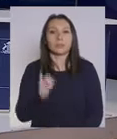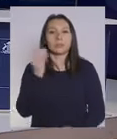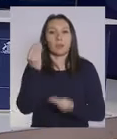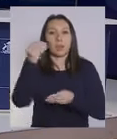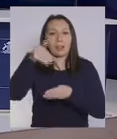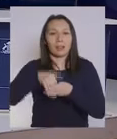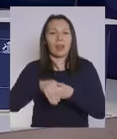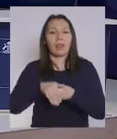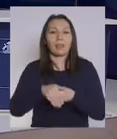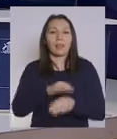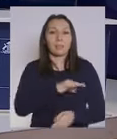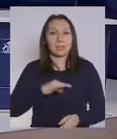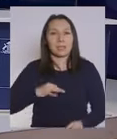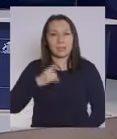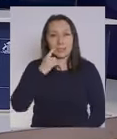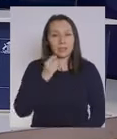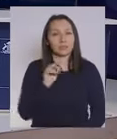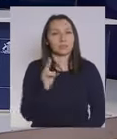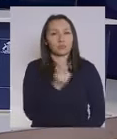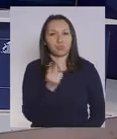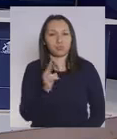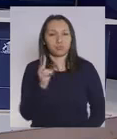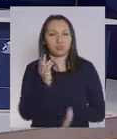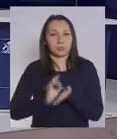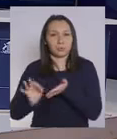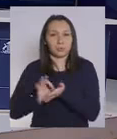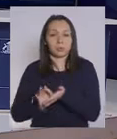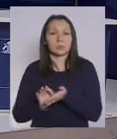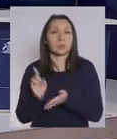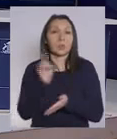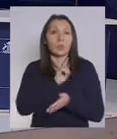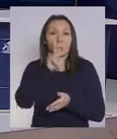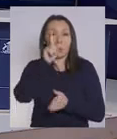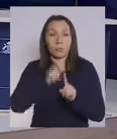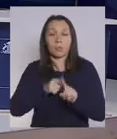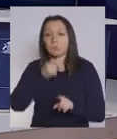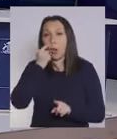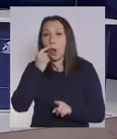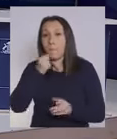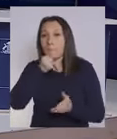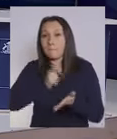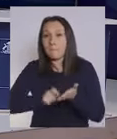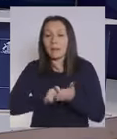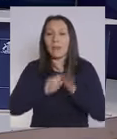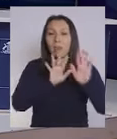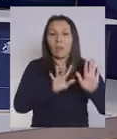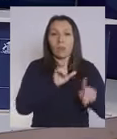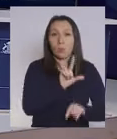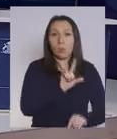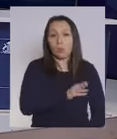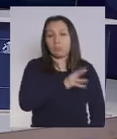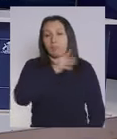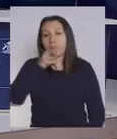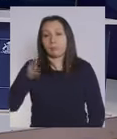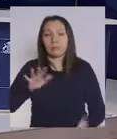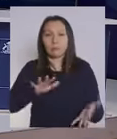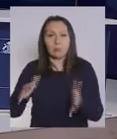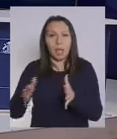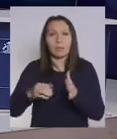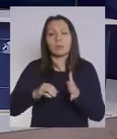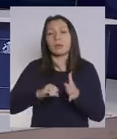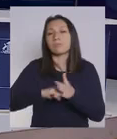tardes, ministro. Buenas tardes, subsecretaria, subsecretario. En el último mes, desde el 10 de julio hasta la fecha, tenemos un promedio